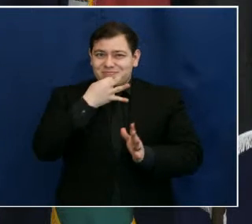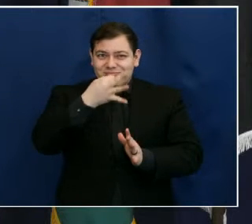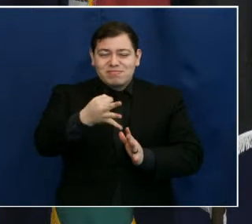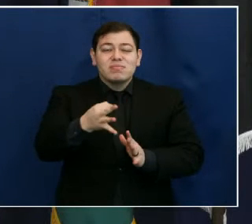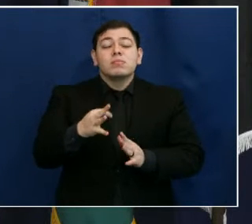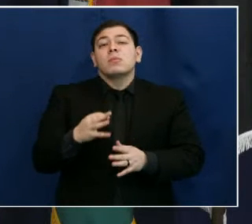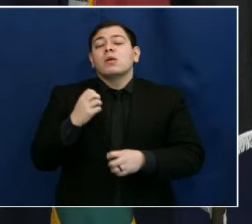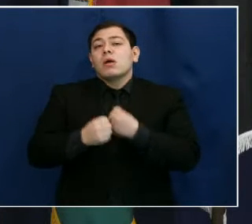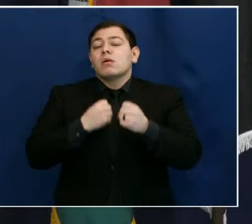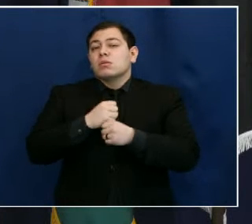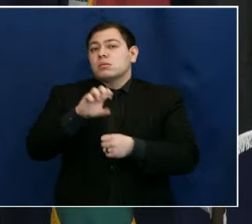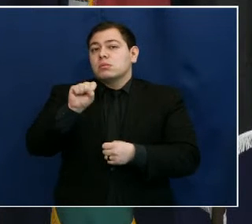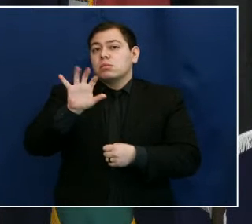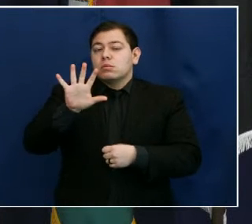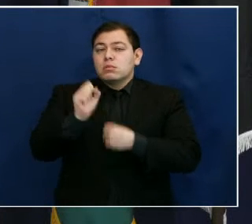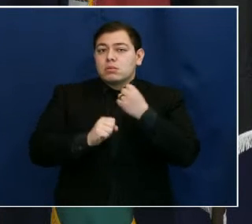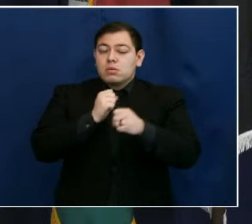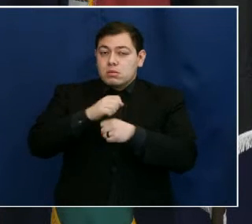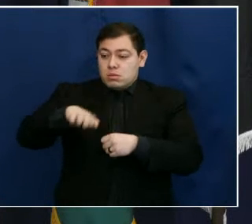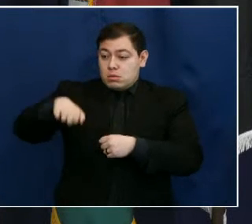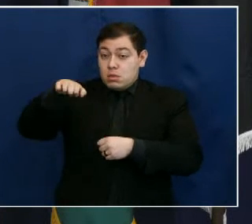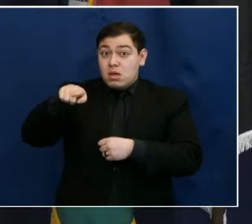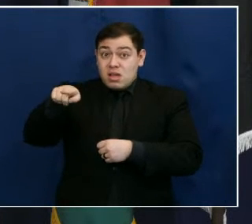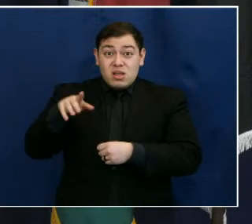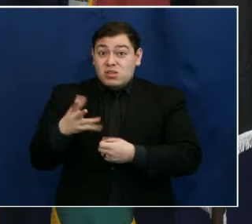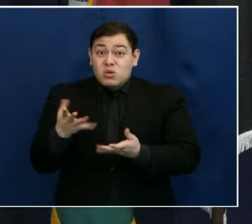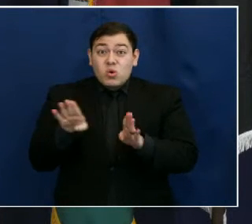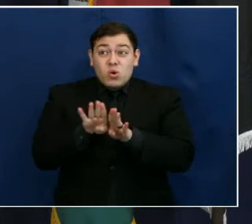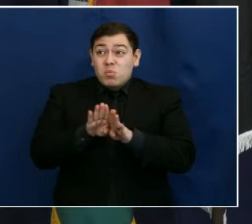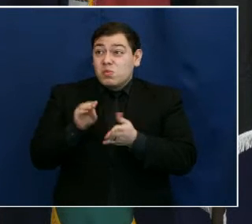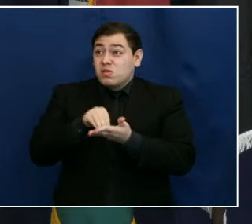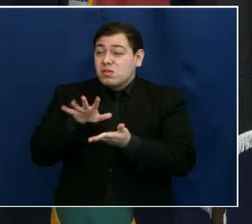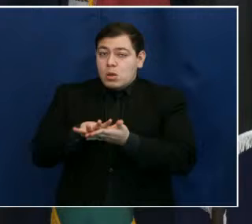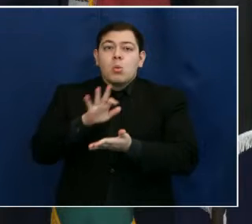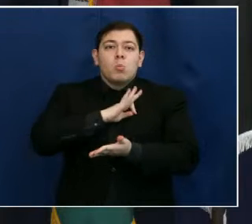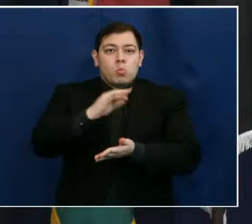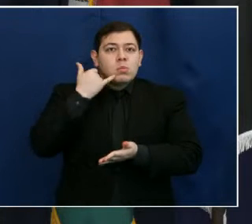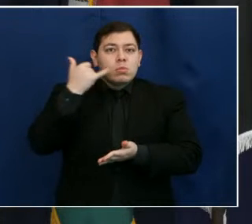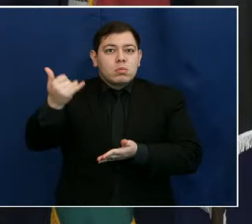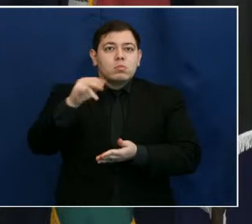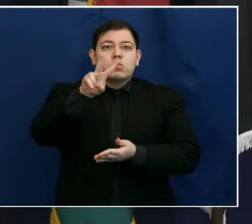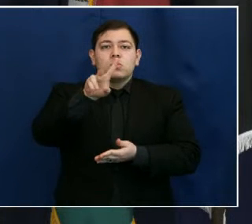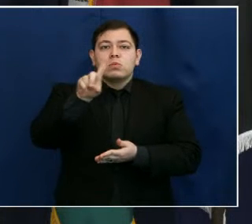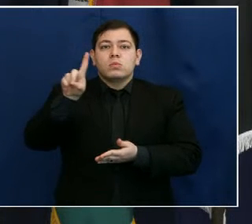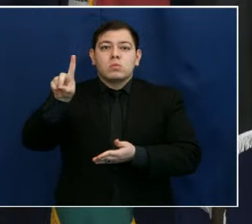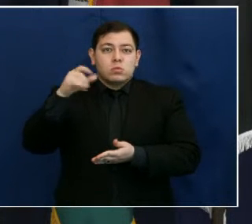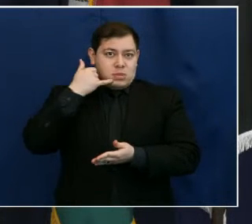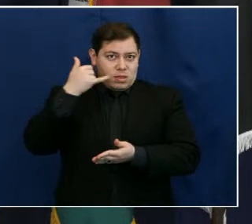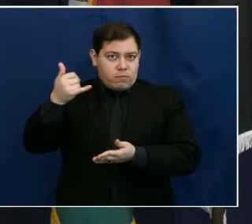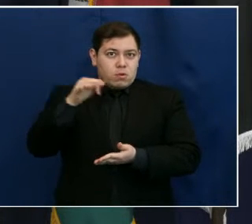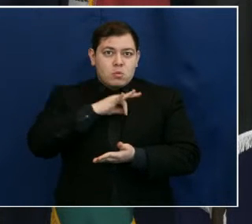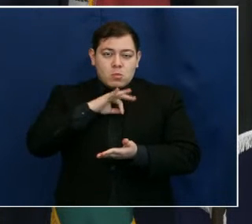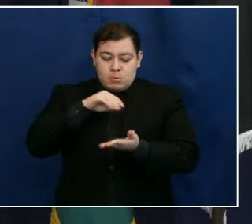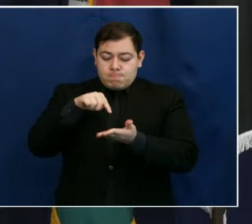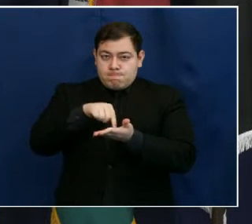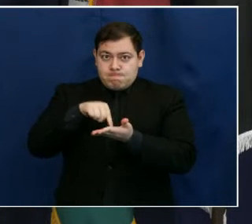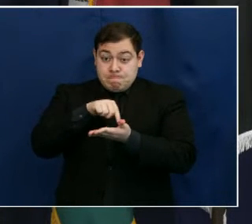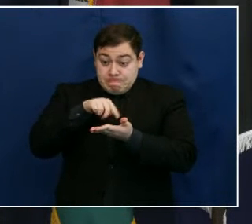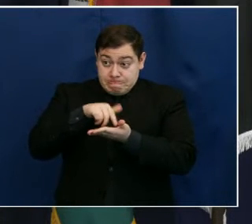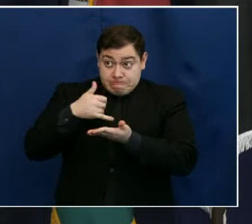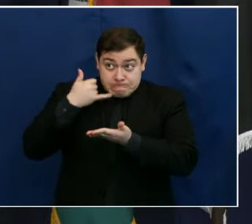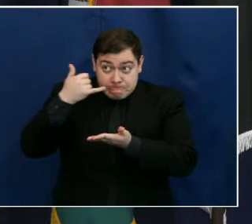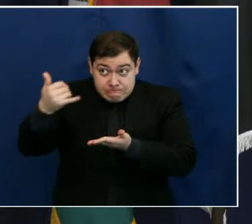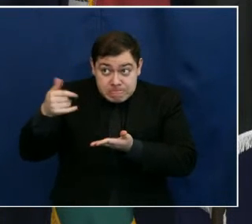ahora pueden seguir llamando al 211. Muchas de nuestras oficinas están haciendo las vacunas, las citas para